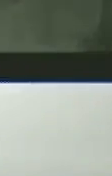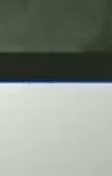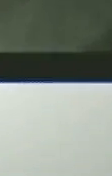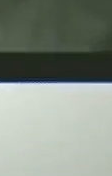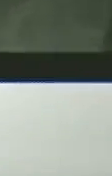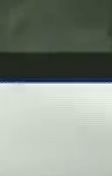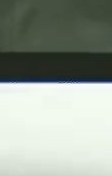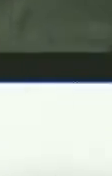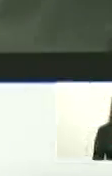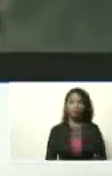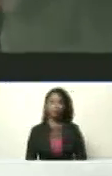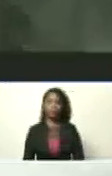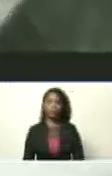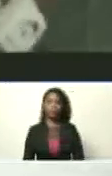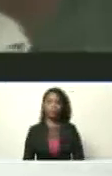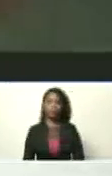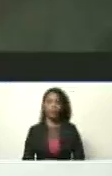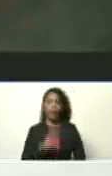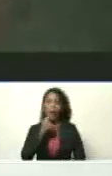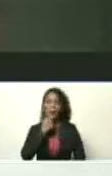Bueno, qué bonito Aristóbulo, ¿vale?